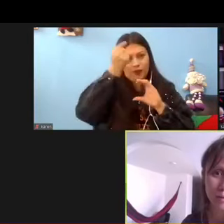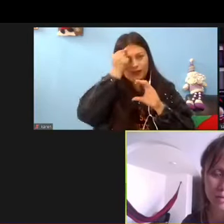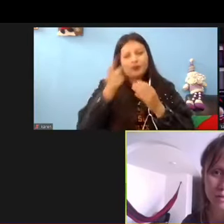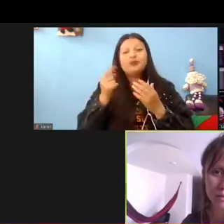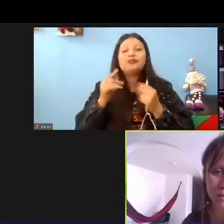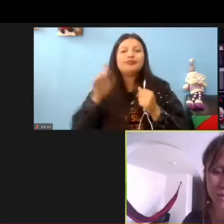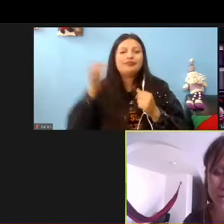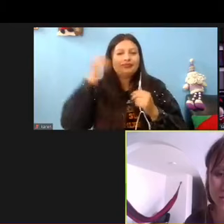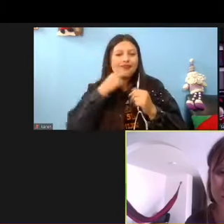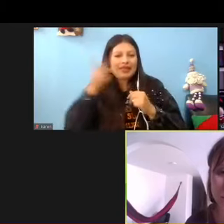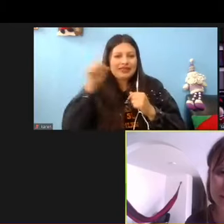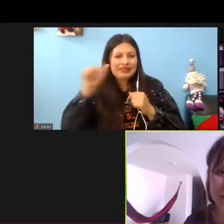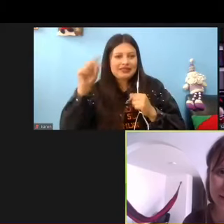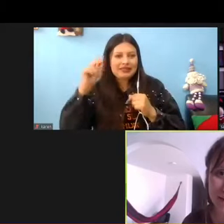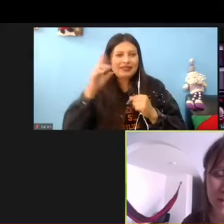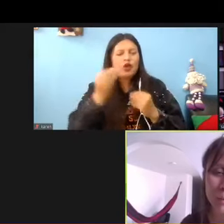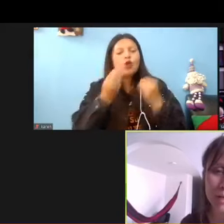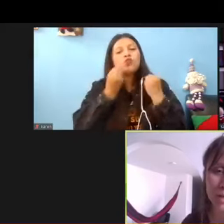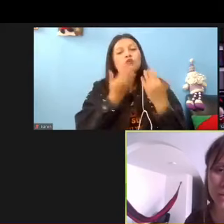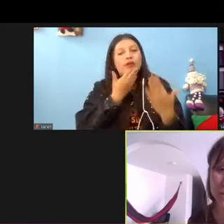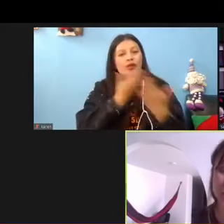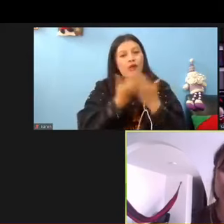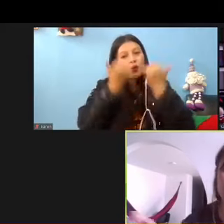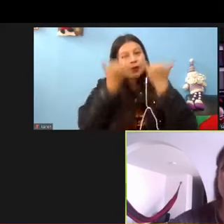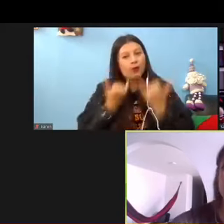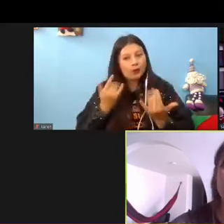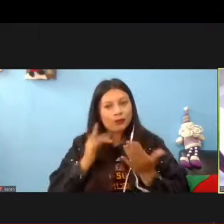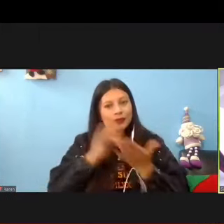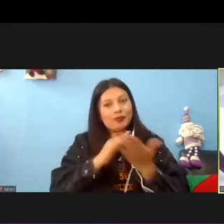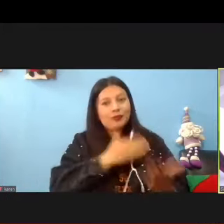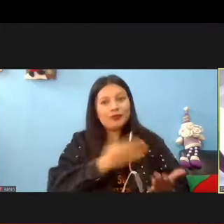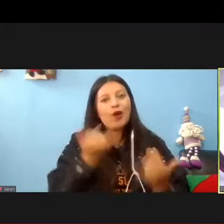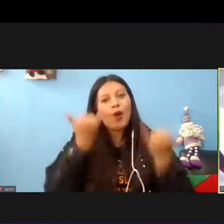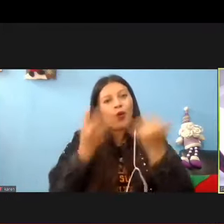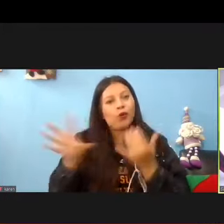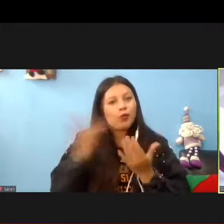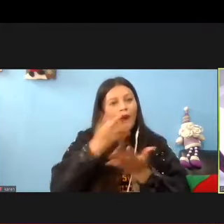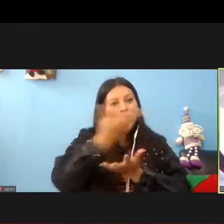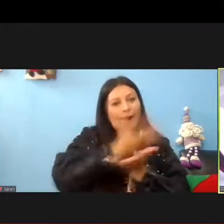Sandra. Para mí también es un placer estar aquí compartiendo con todas y con todos